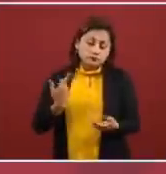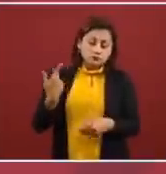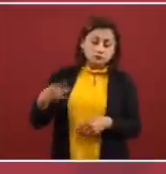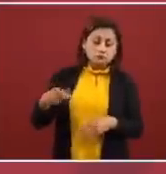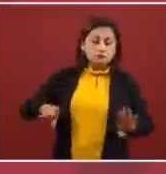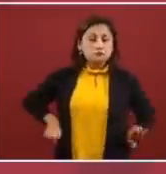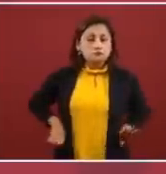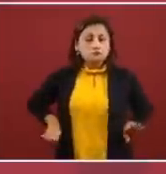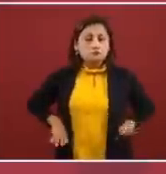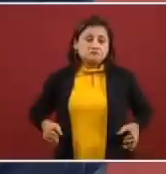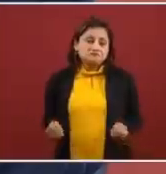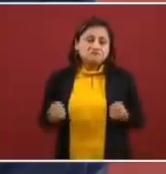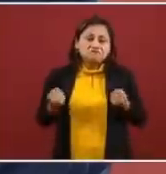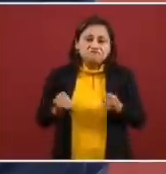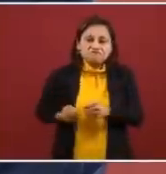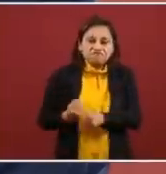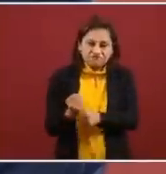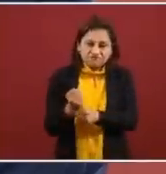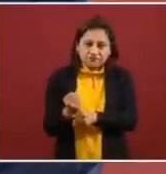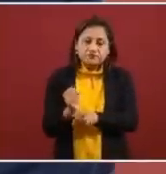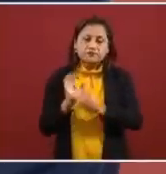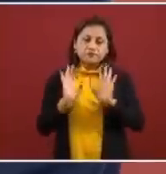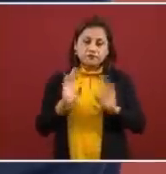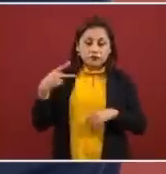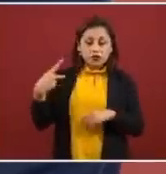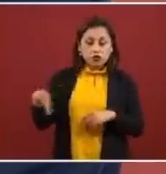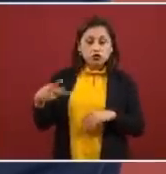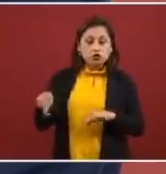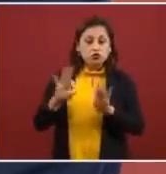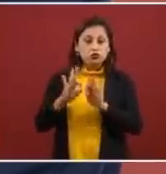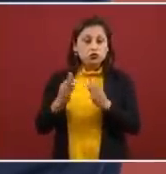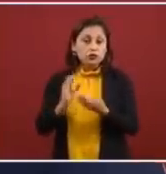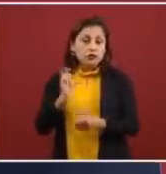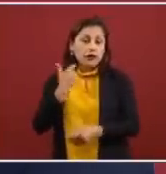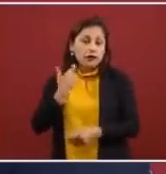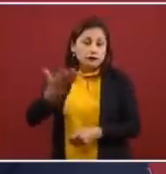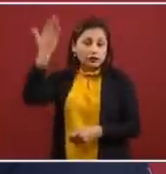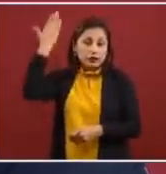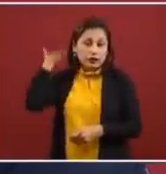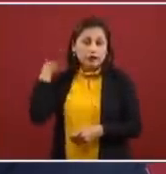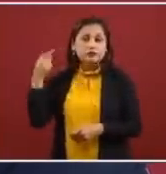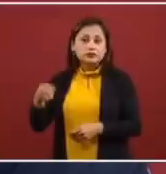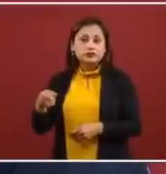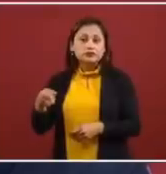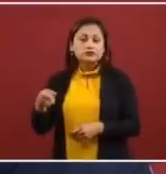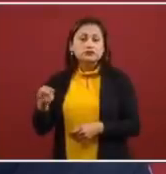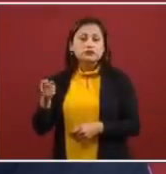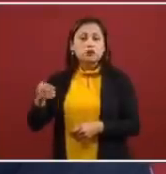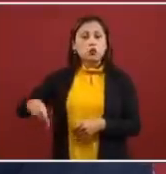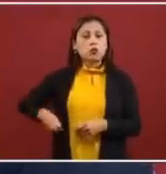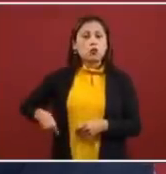los que con su estrategia convirtieron al país en un